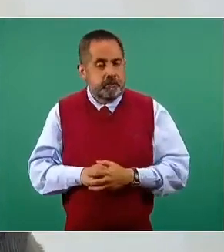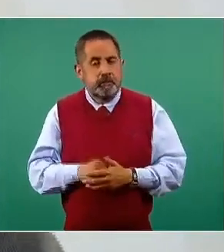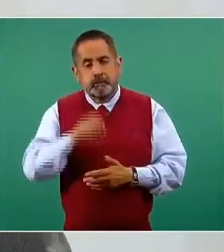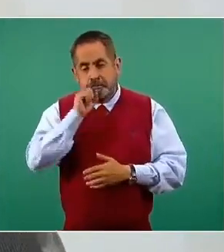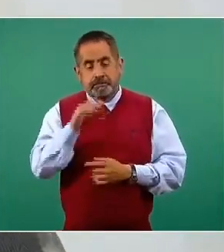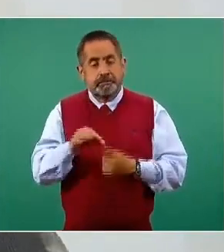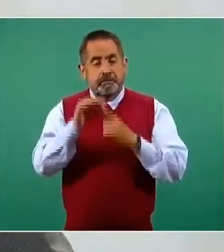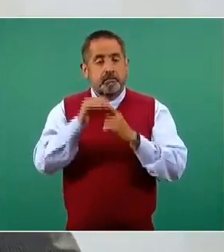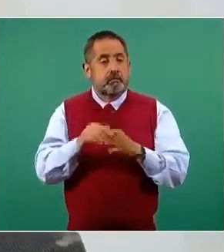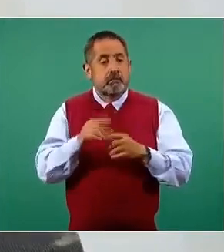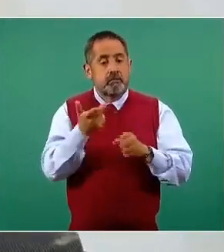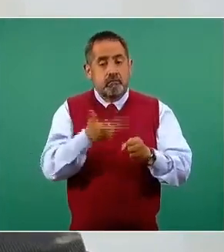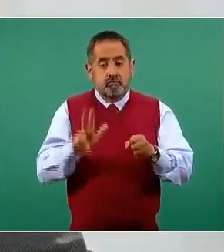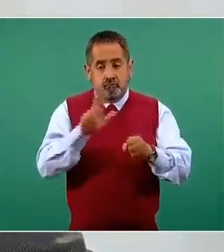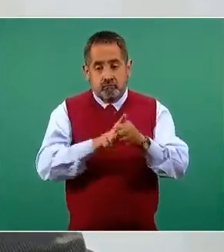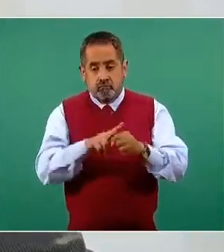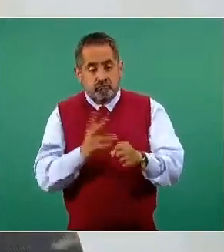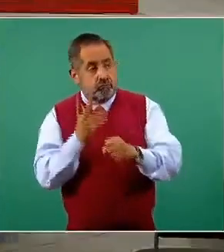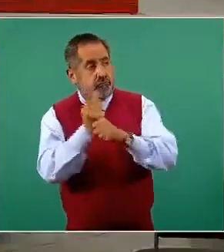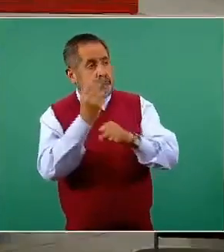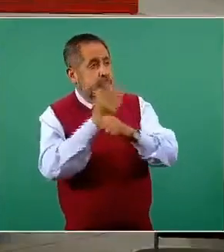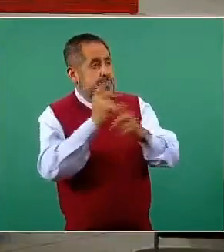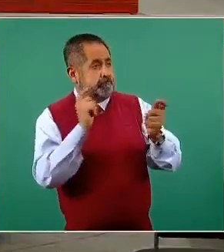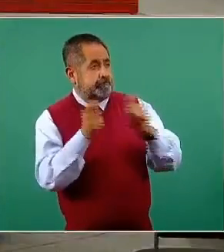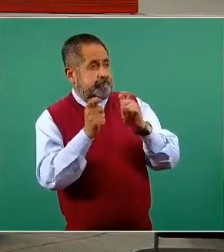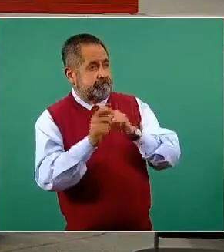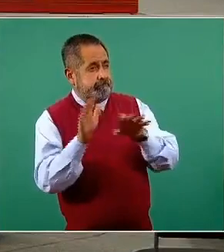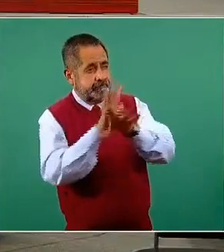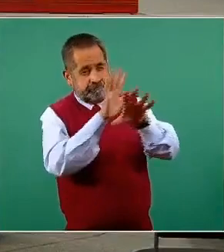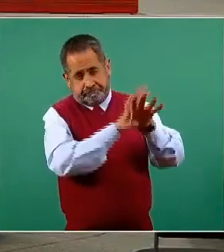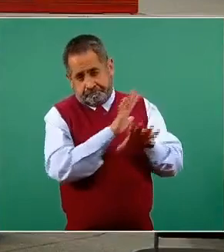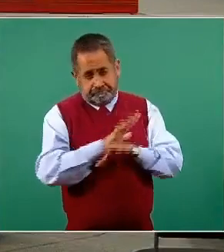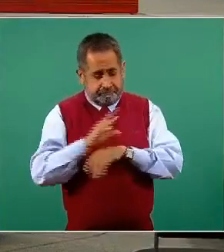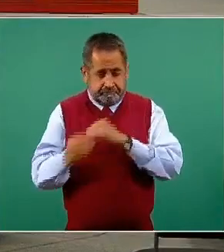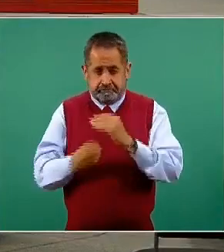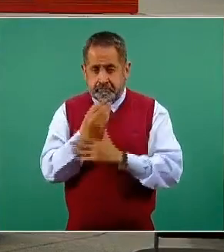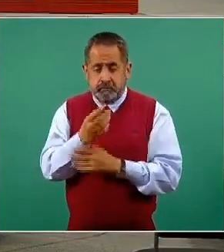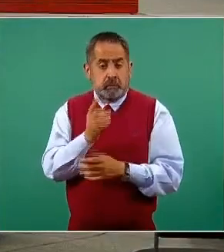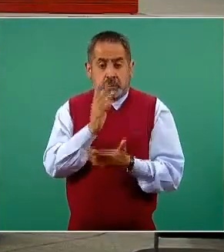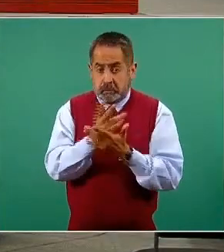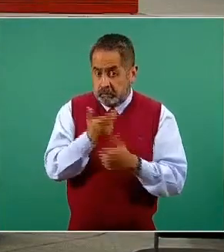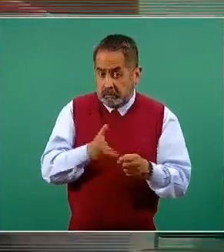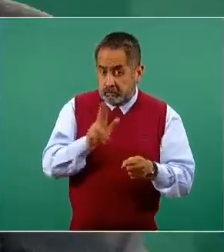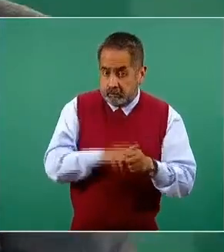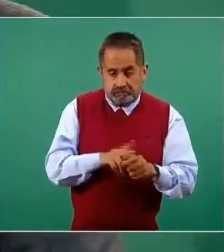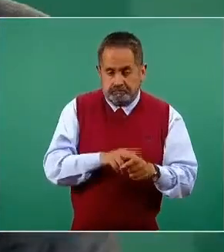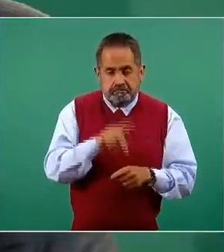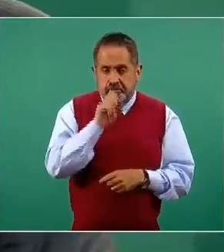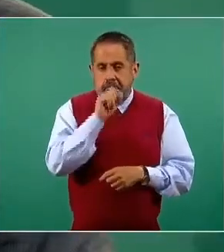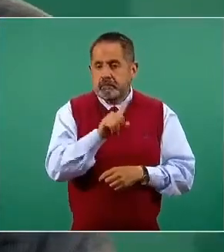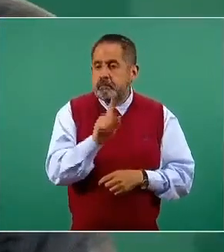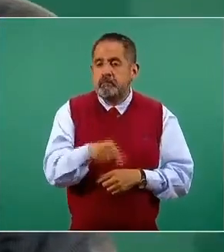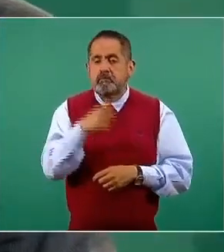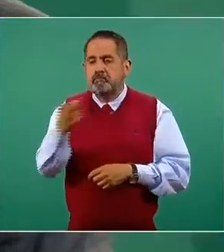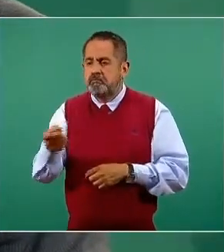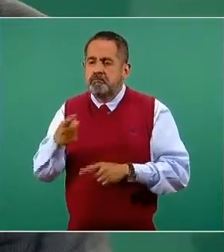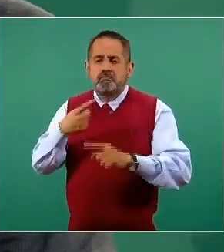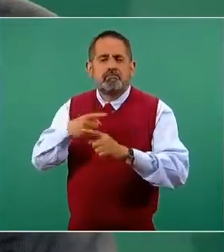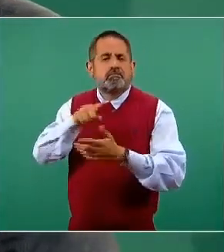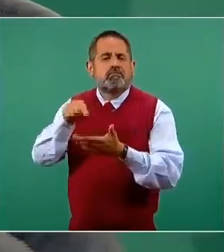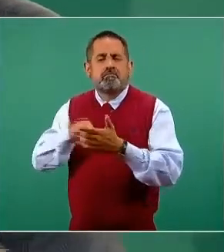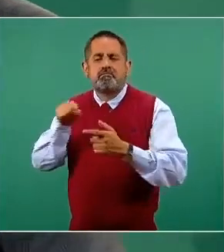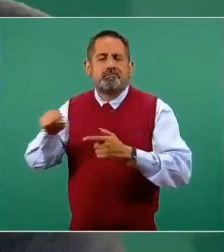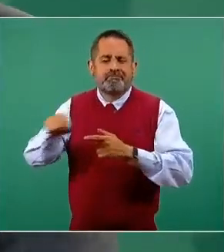el tema de la reconversión del sistema de salud estatal, no nada más los hospitales, también trabajamos en la